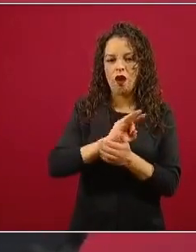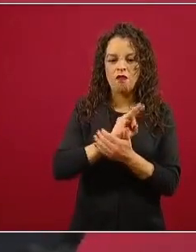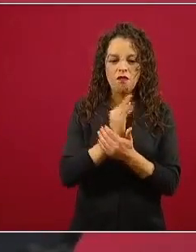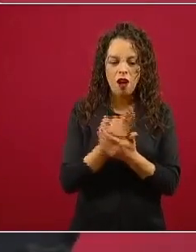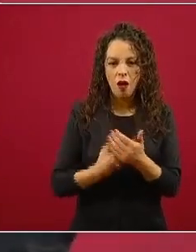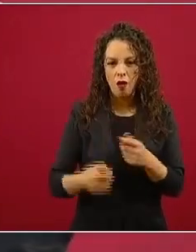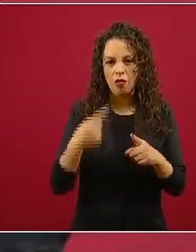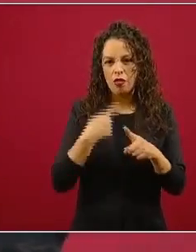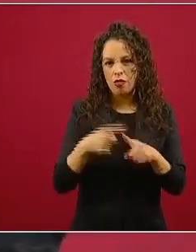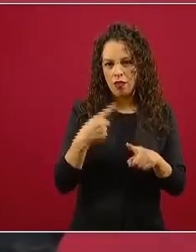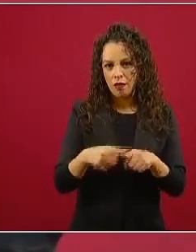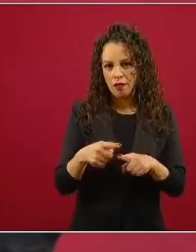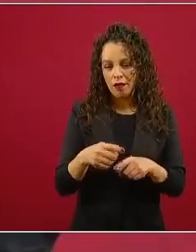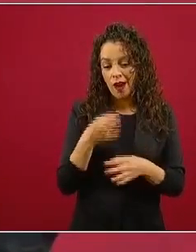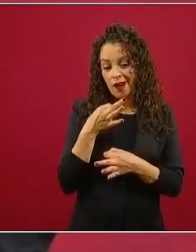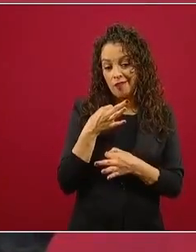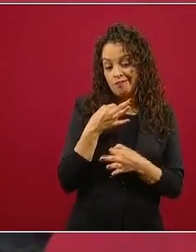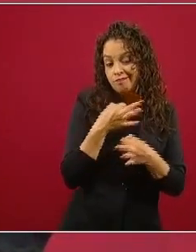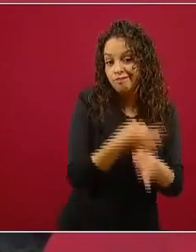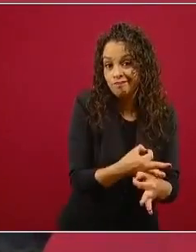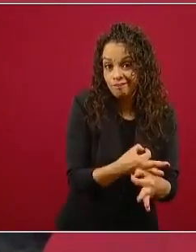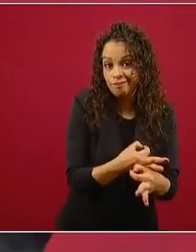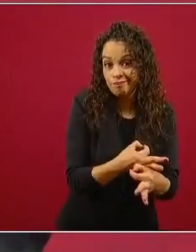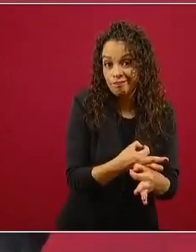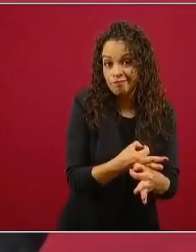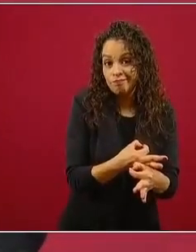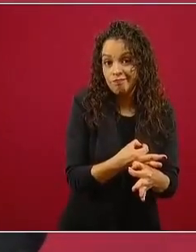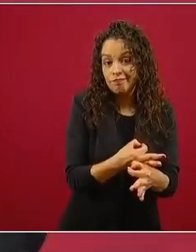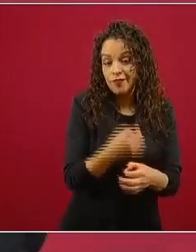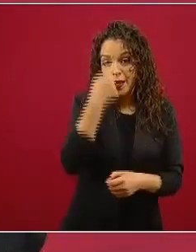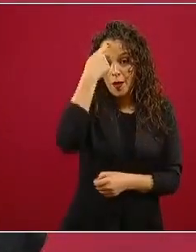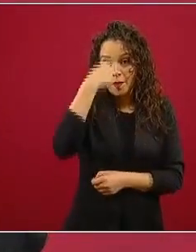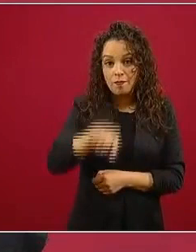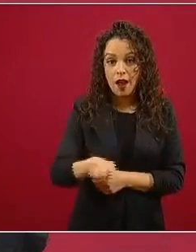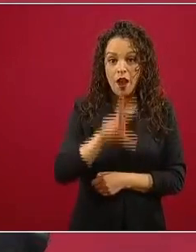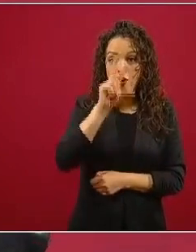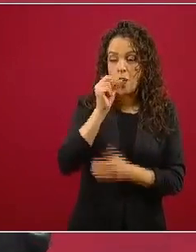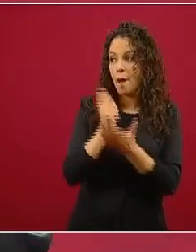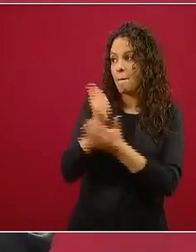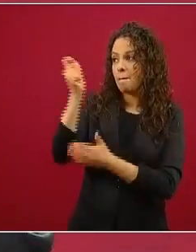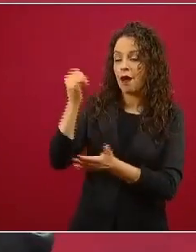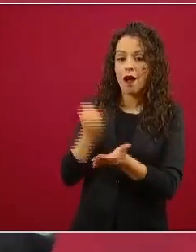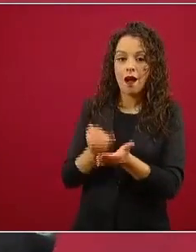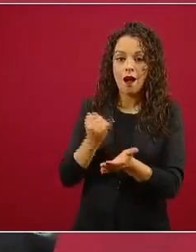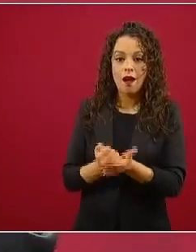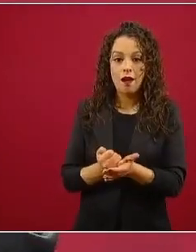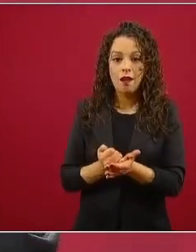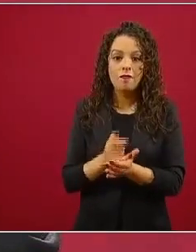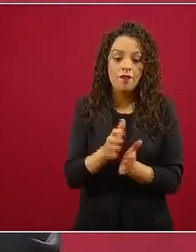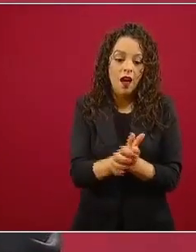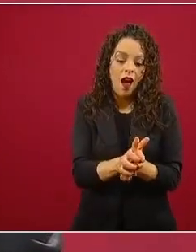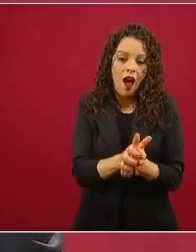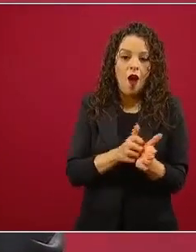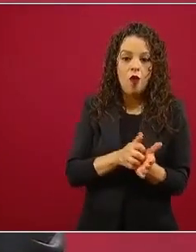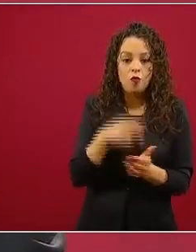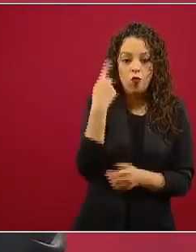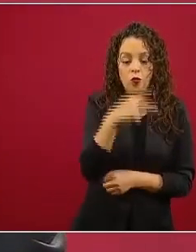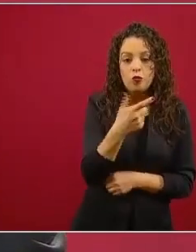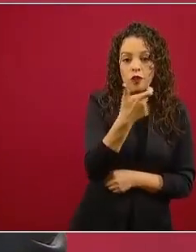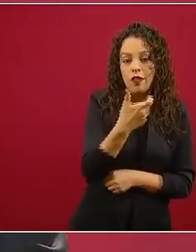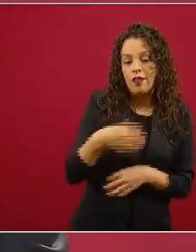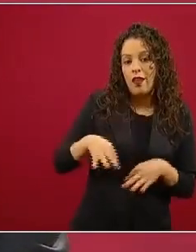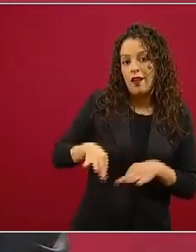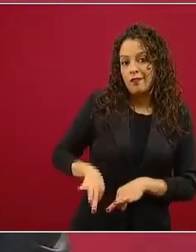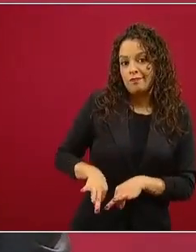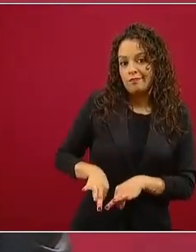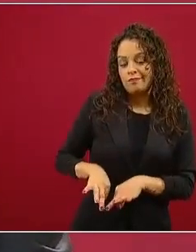insinuaciones, en la tentación de ahorrar dinero, de no pagar